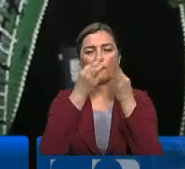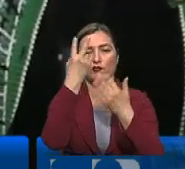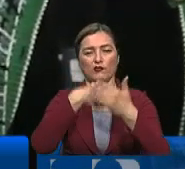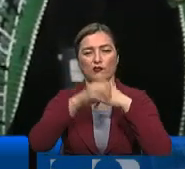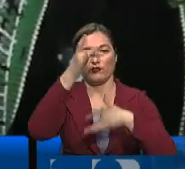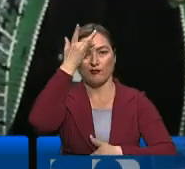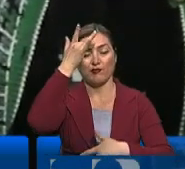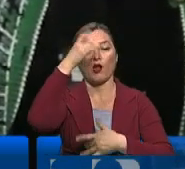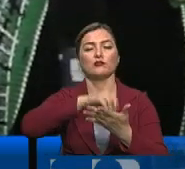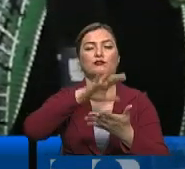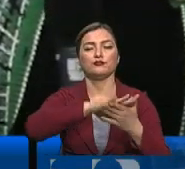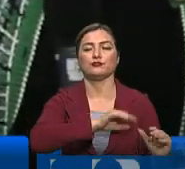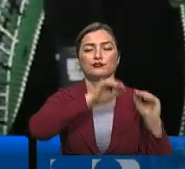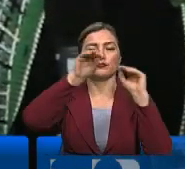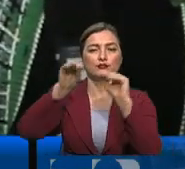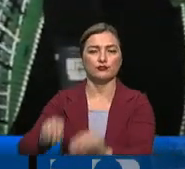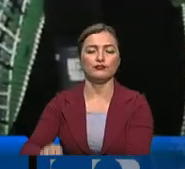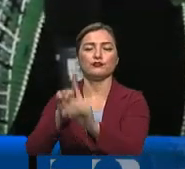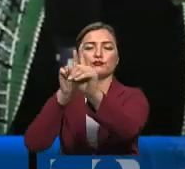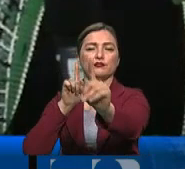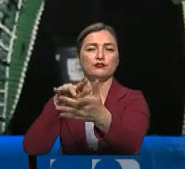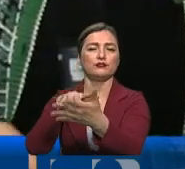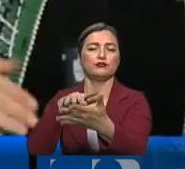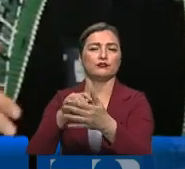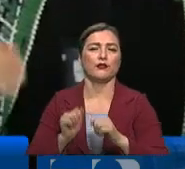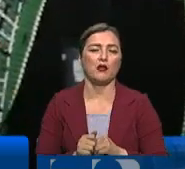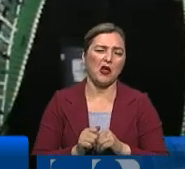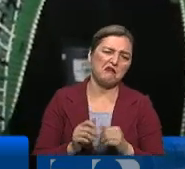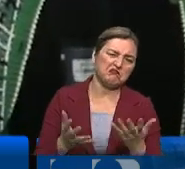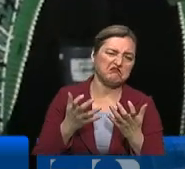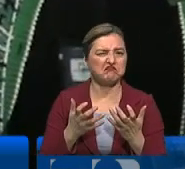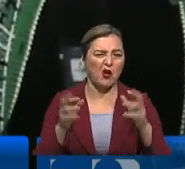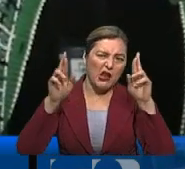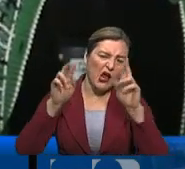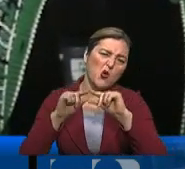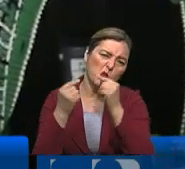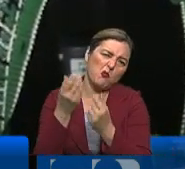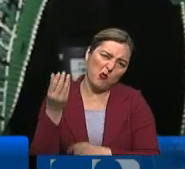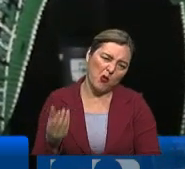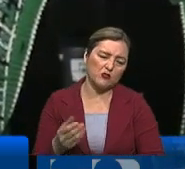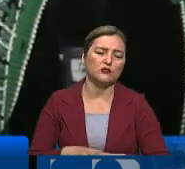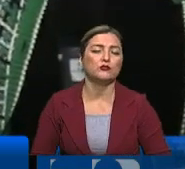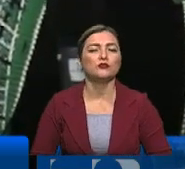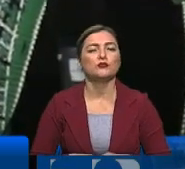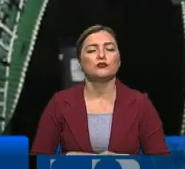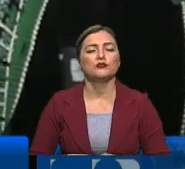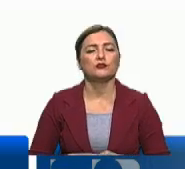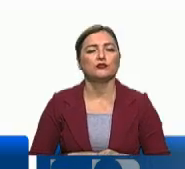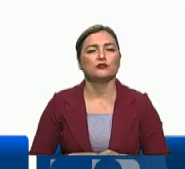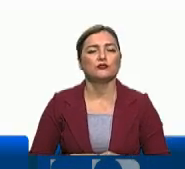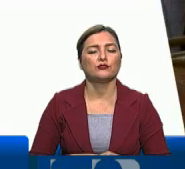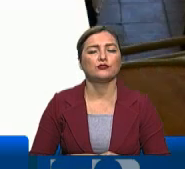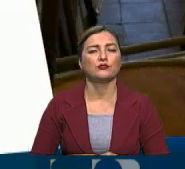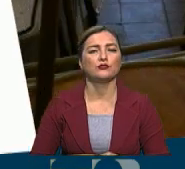poder aplicar ese traslado a instituciones educativas a distancia. Pero esperamos que este sea un índice muy